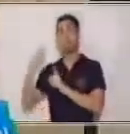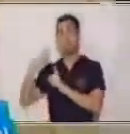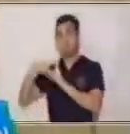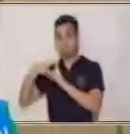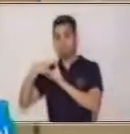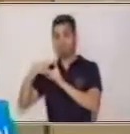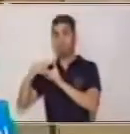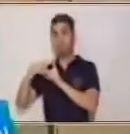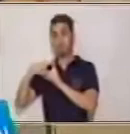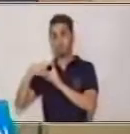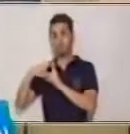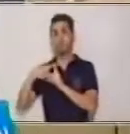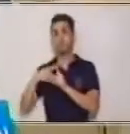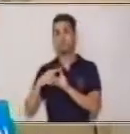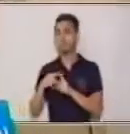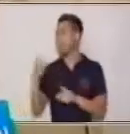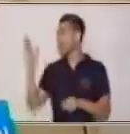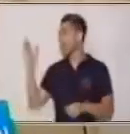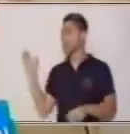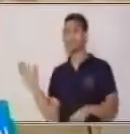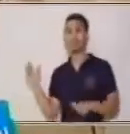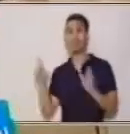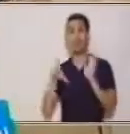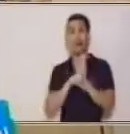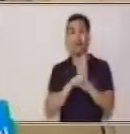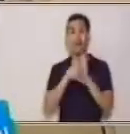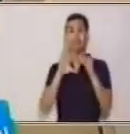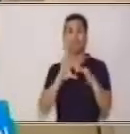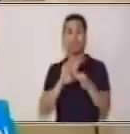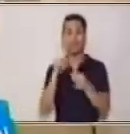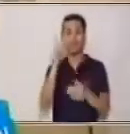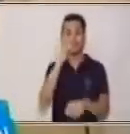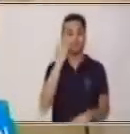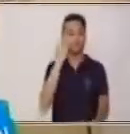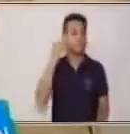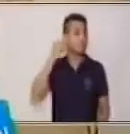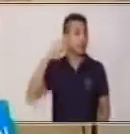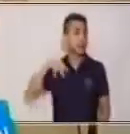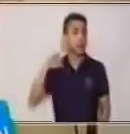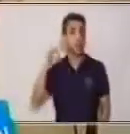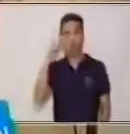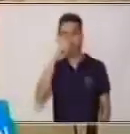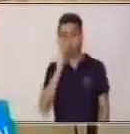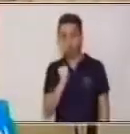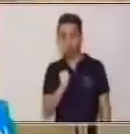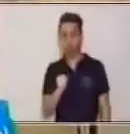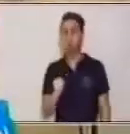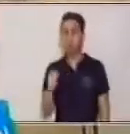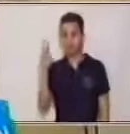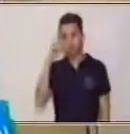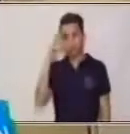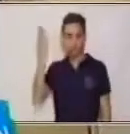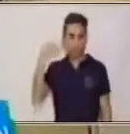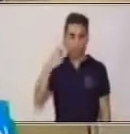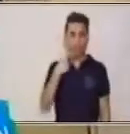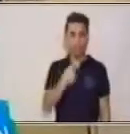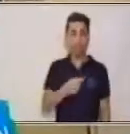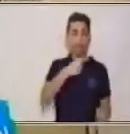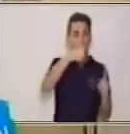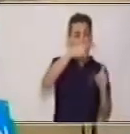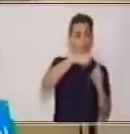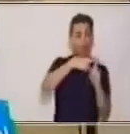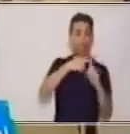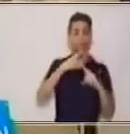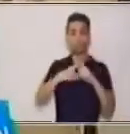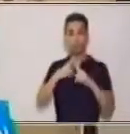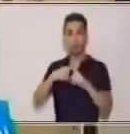positivo. Recuerde que esto en clases anteriores lo hemos visto, en la que se establece que positivo por positivo nos va a dar un signo